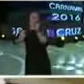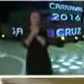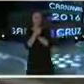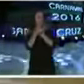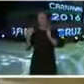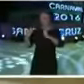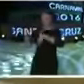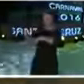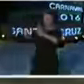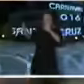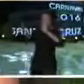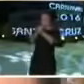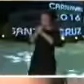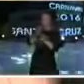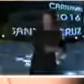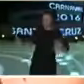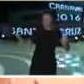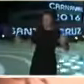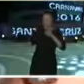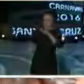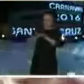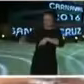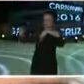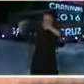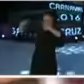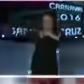que no. No,